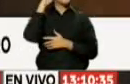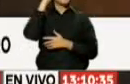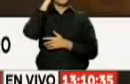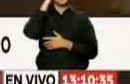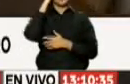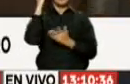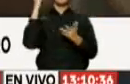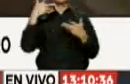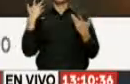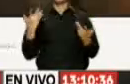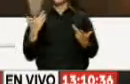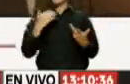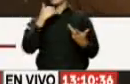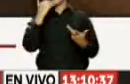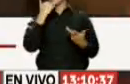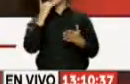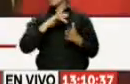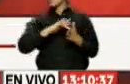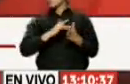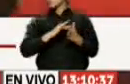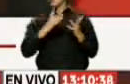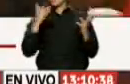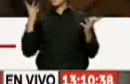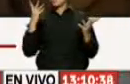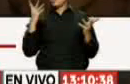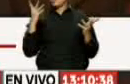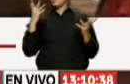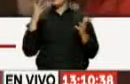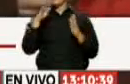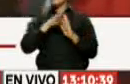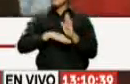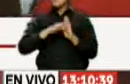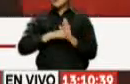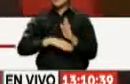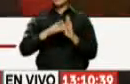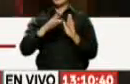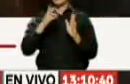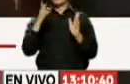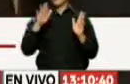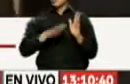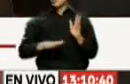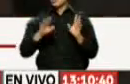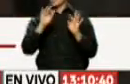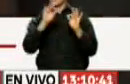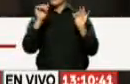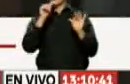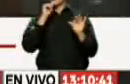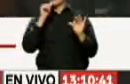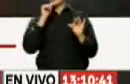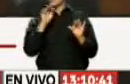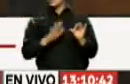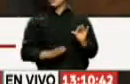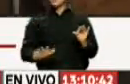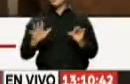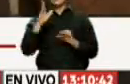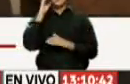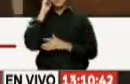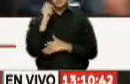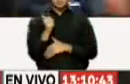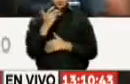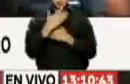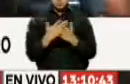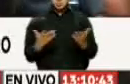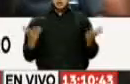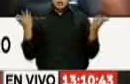las posibilidades o los riesgos que pueda tener la disminución de la cantidad y de la calidad del agua que tenemos en Cuenca y en el